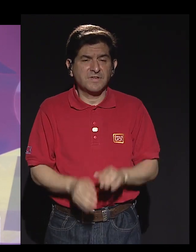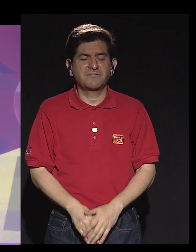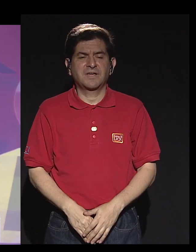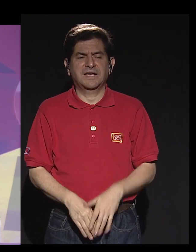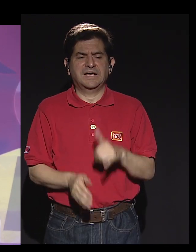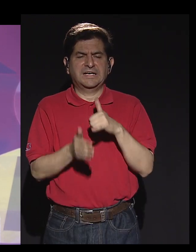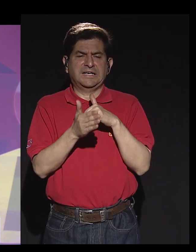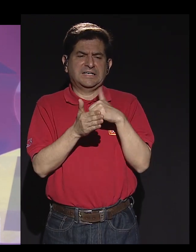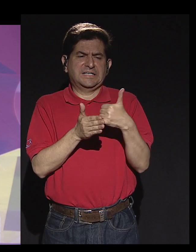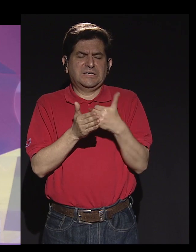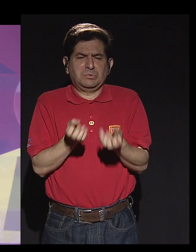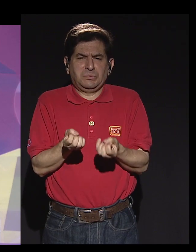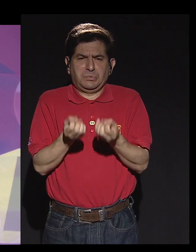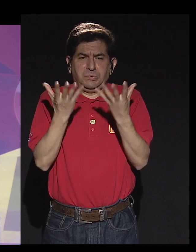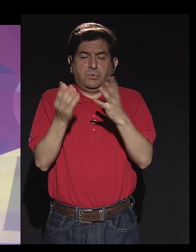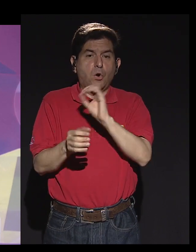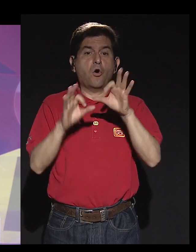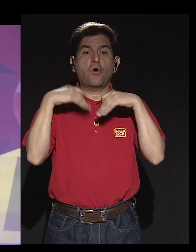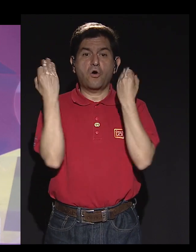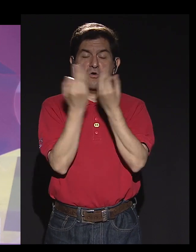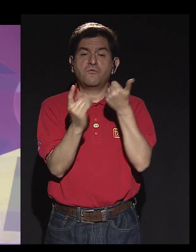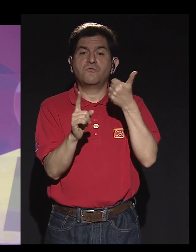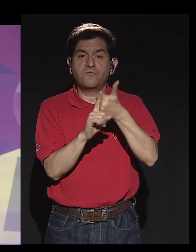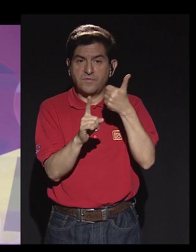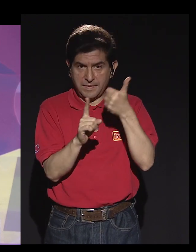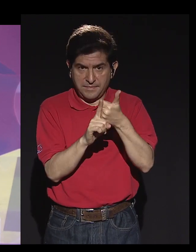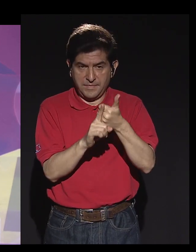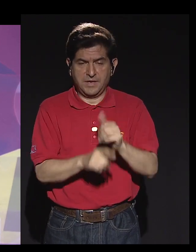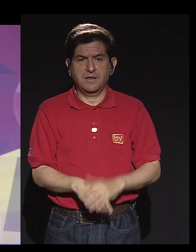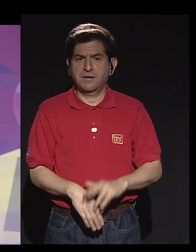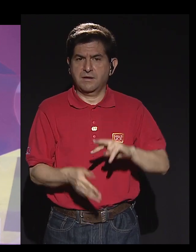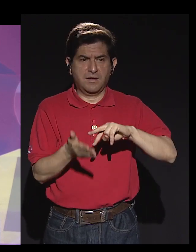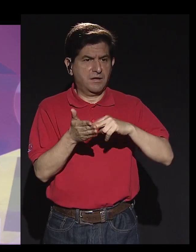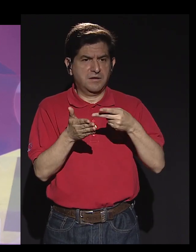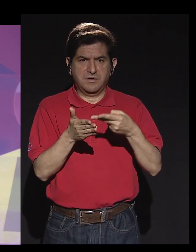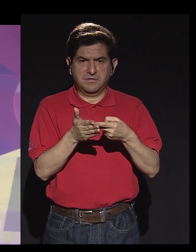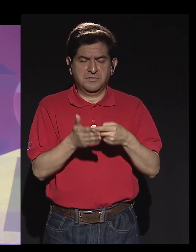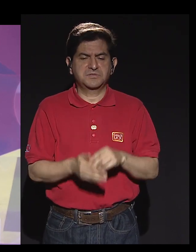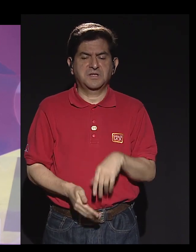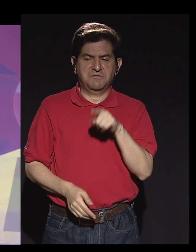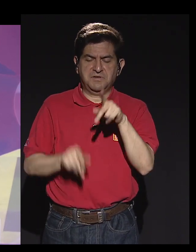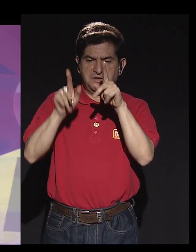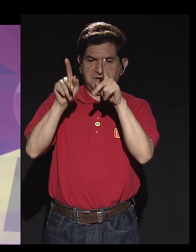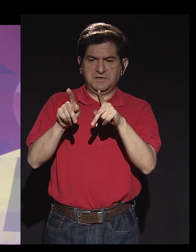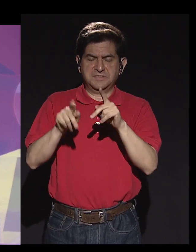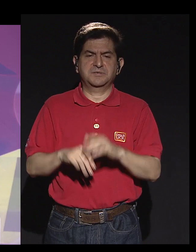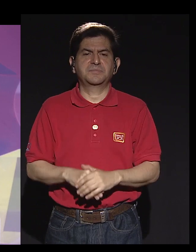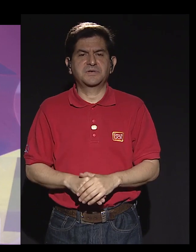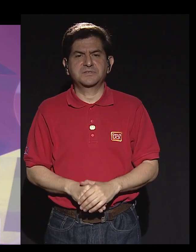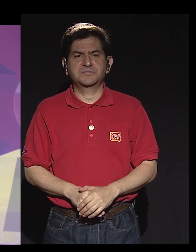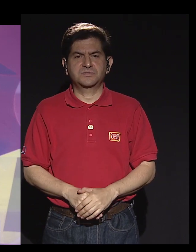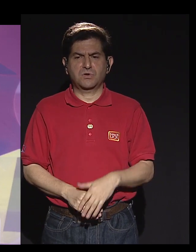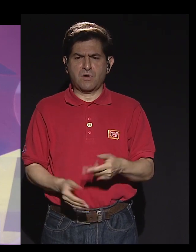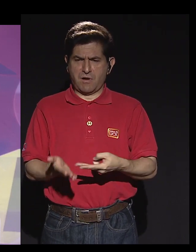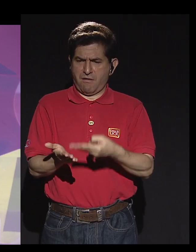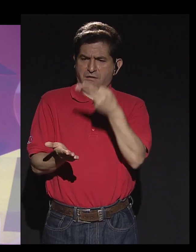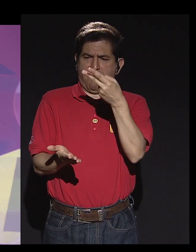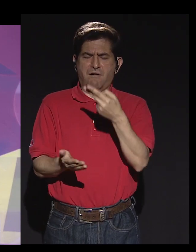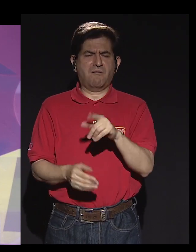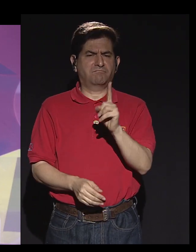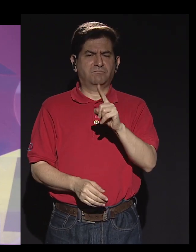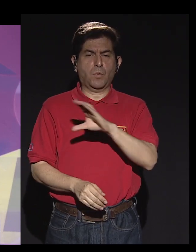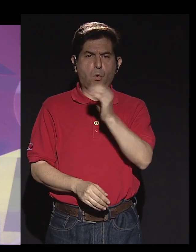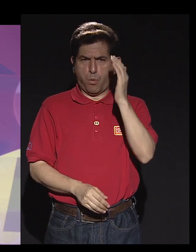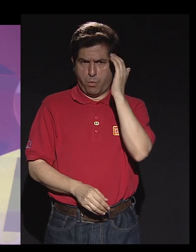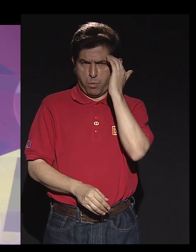mucho más vulnerabilidades o que la misma familia, ¿verdad? No los considere como esas personas de valía